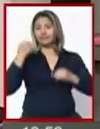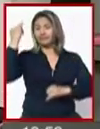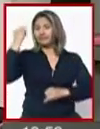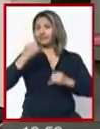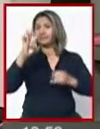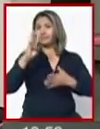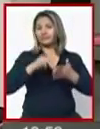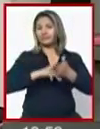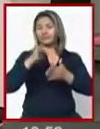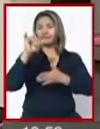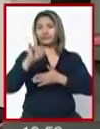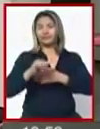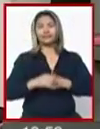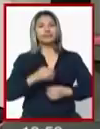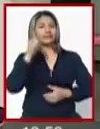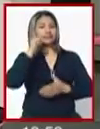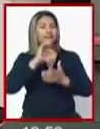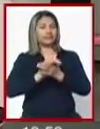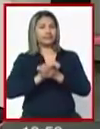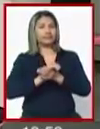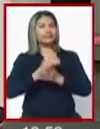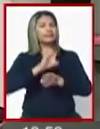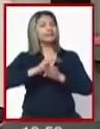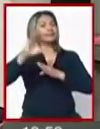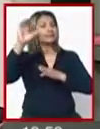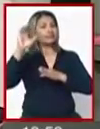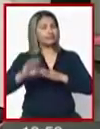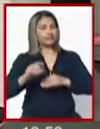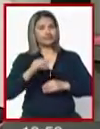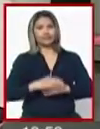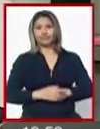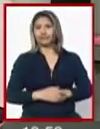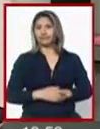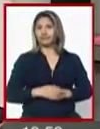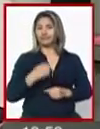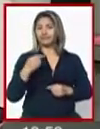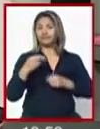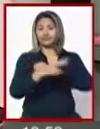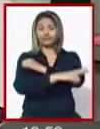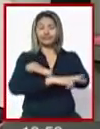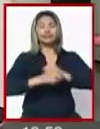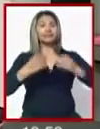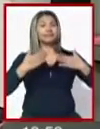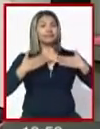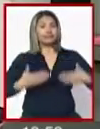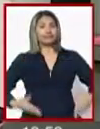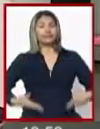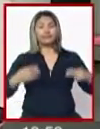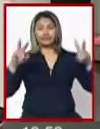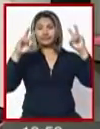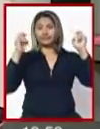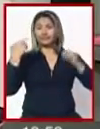final será el 4 de mayo. Esposa Joven, éxito total, sí. Y estoy seguro que también será Me Robó Mi Vida en el